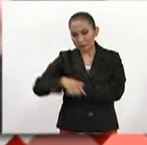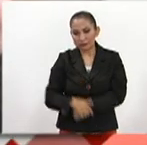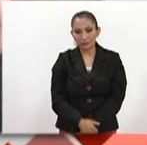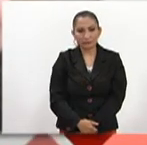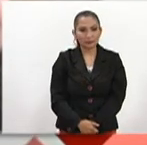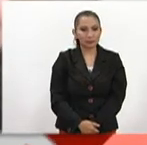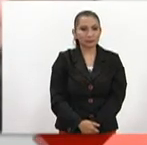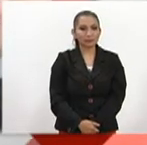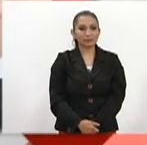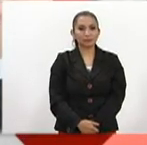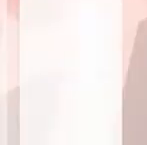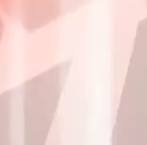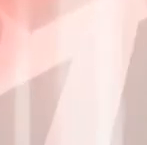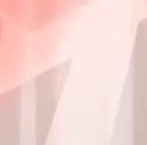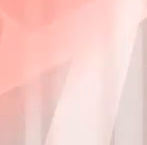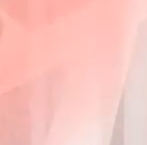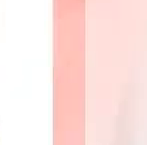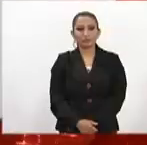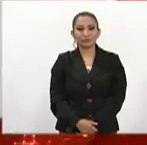la República.